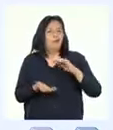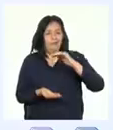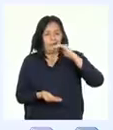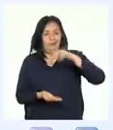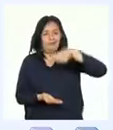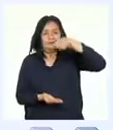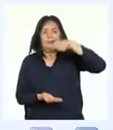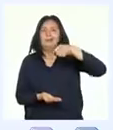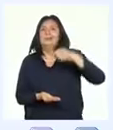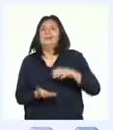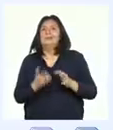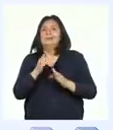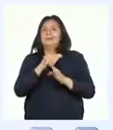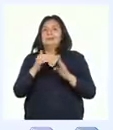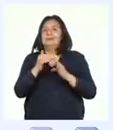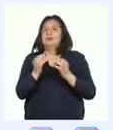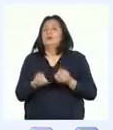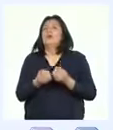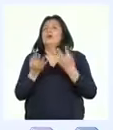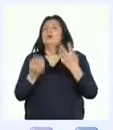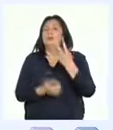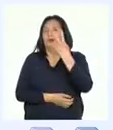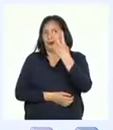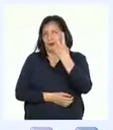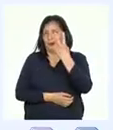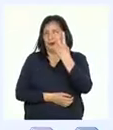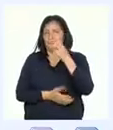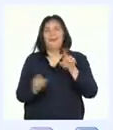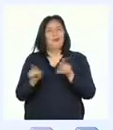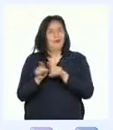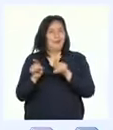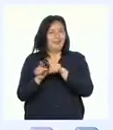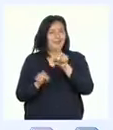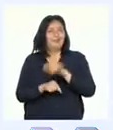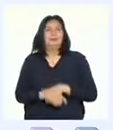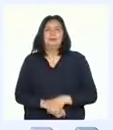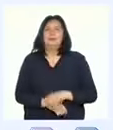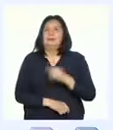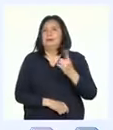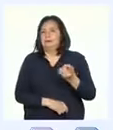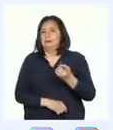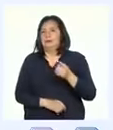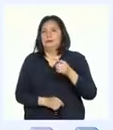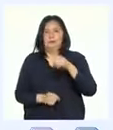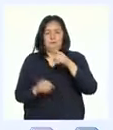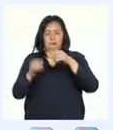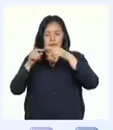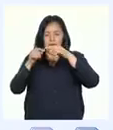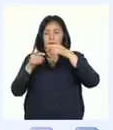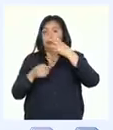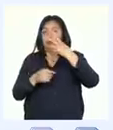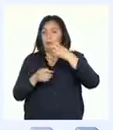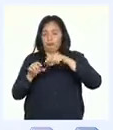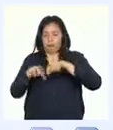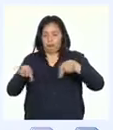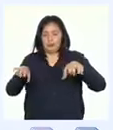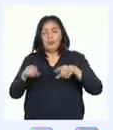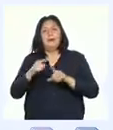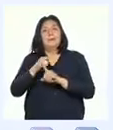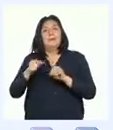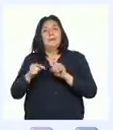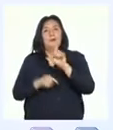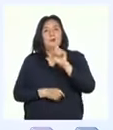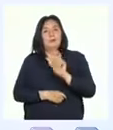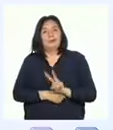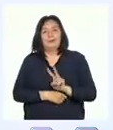contenido de 1 galón de pintura en 2 partes iguales. Cada una de esas partes será medio